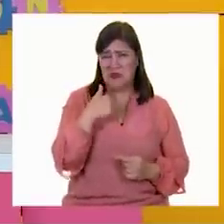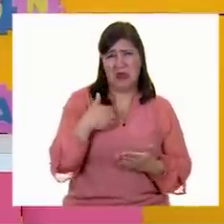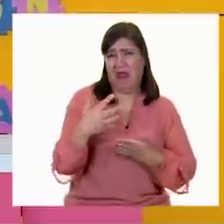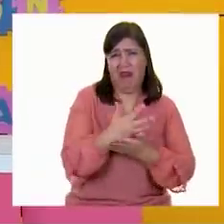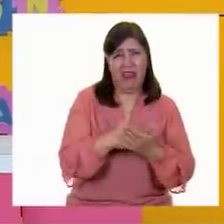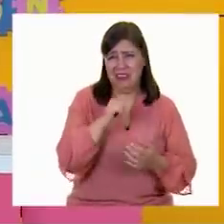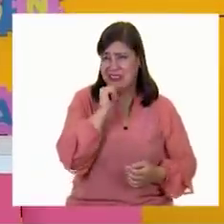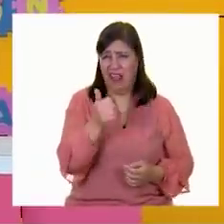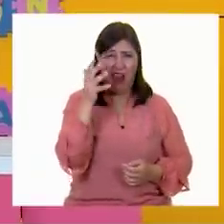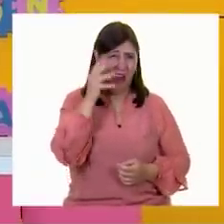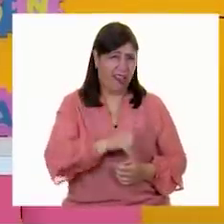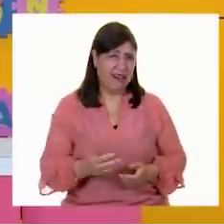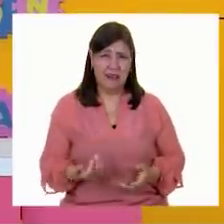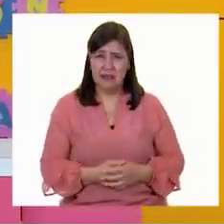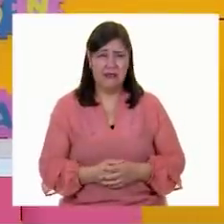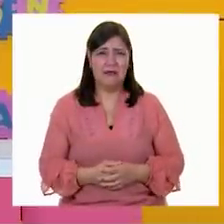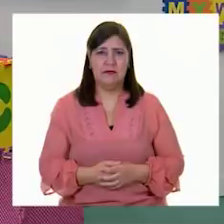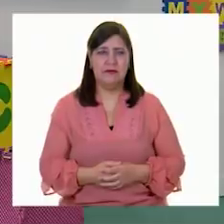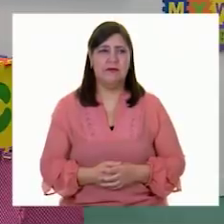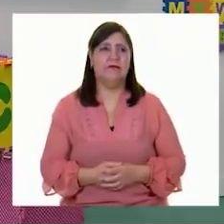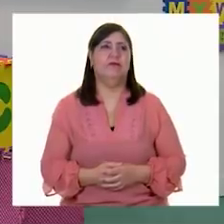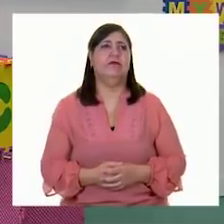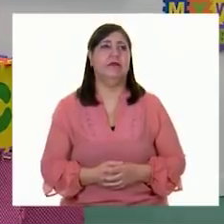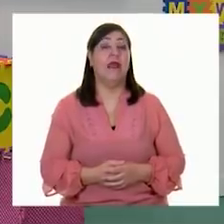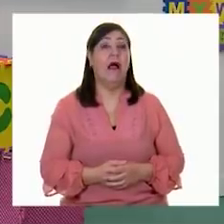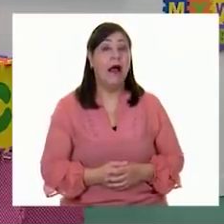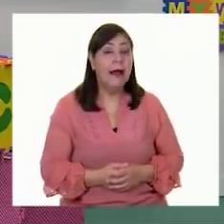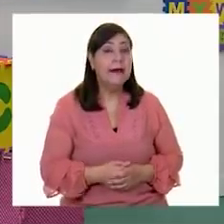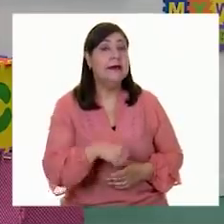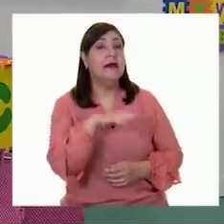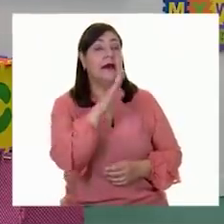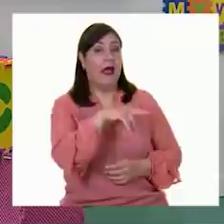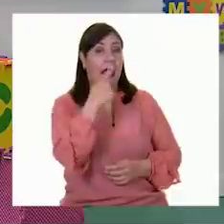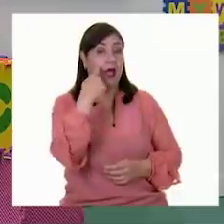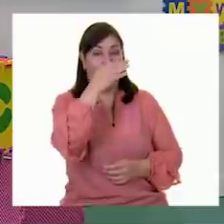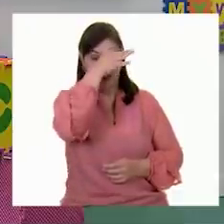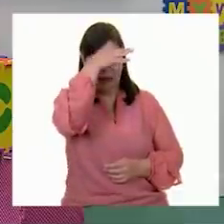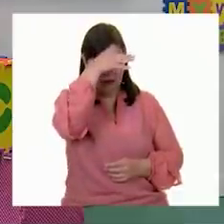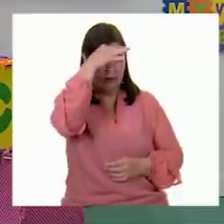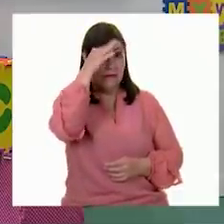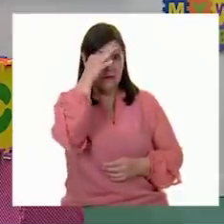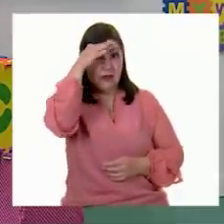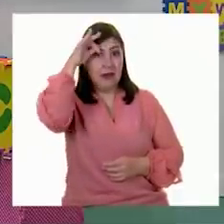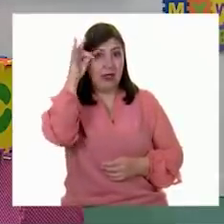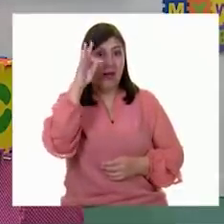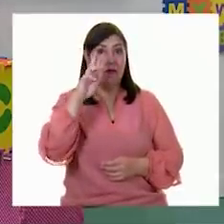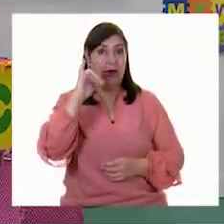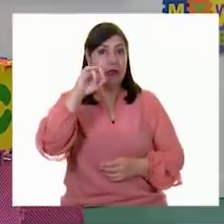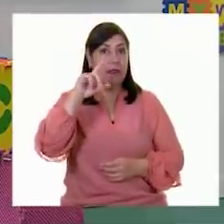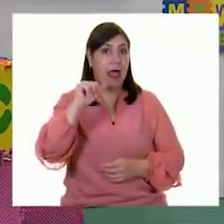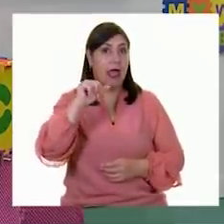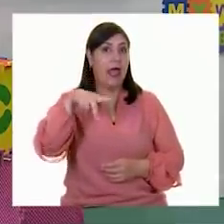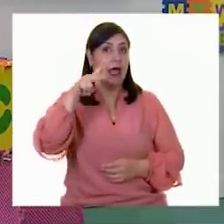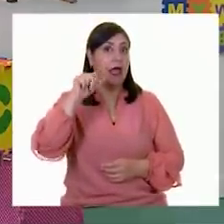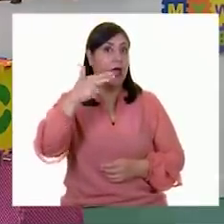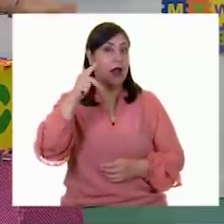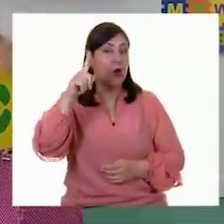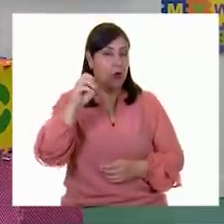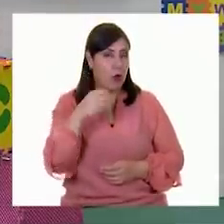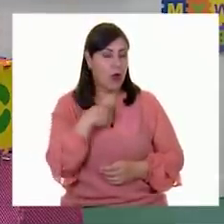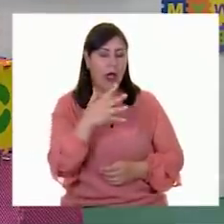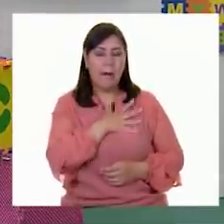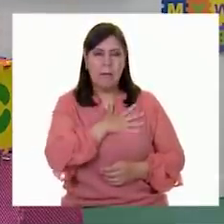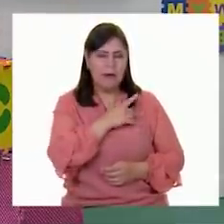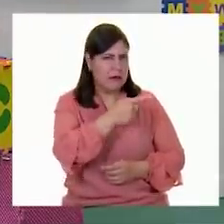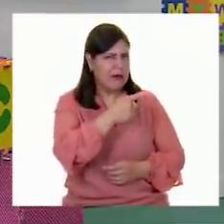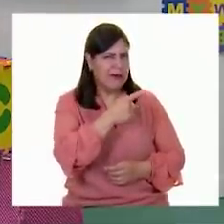nada. ¡Ay, mi admirada Frida Kahlo! ¡Cómo la amo! Pero, ¿por qué estás molesta,